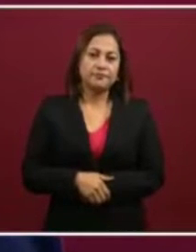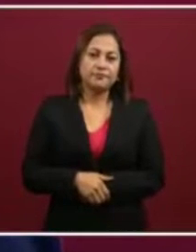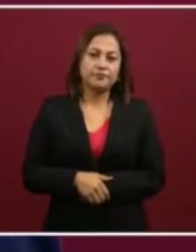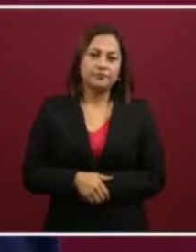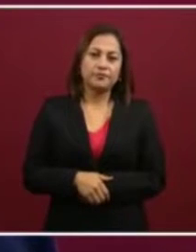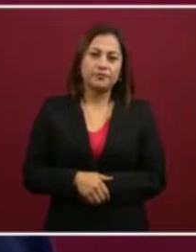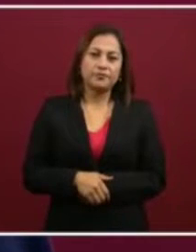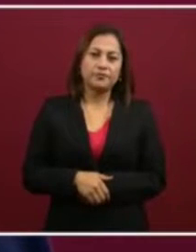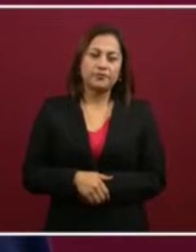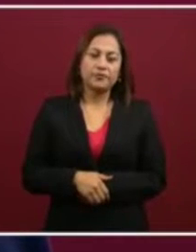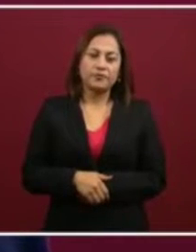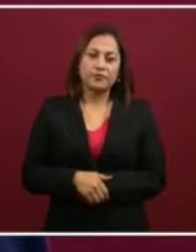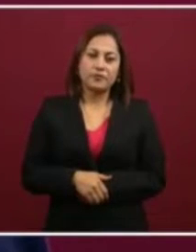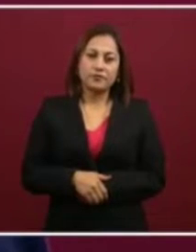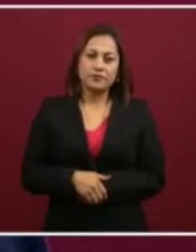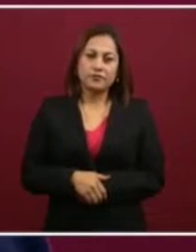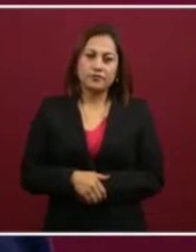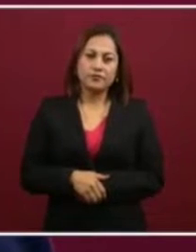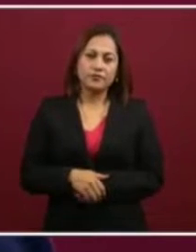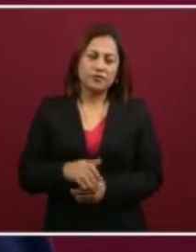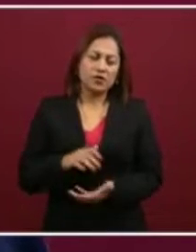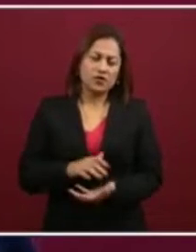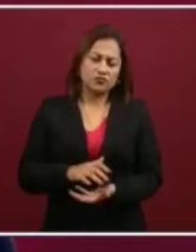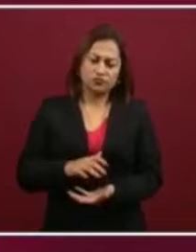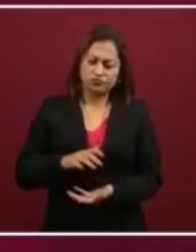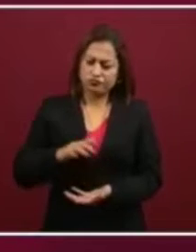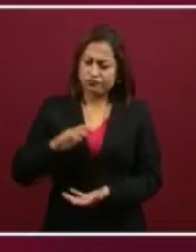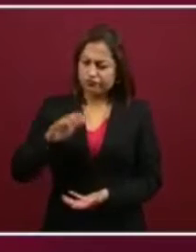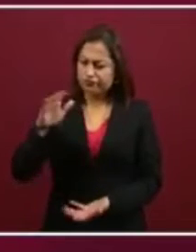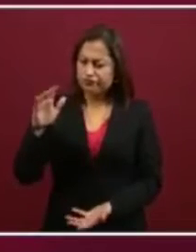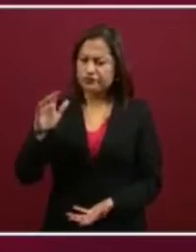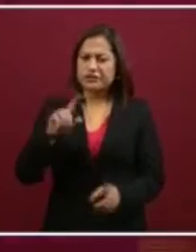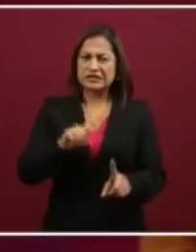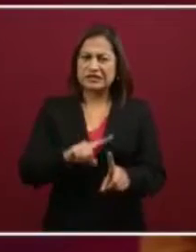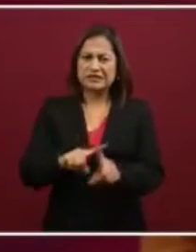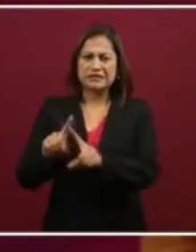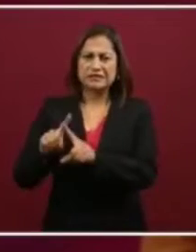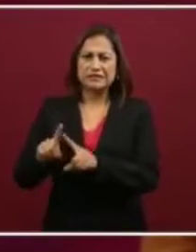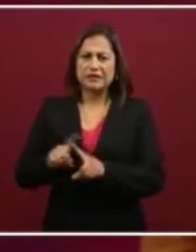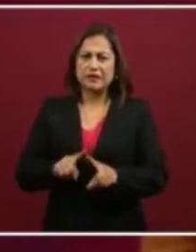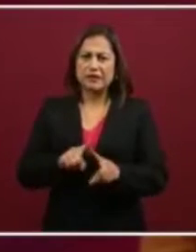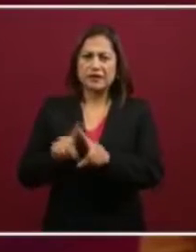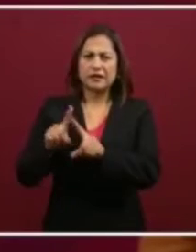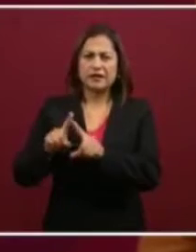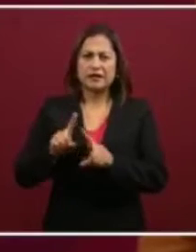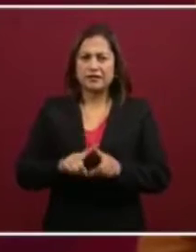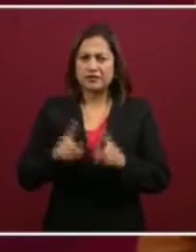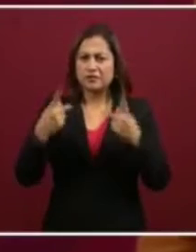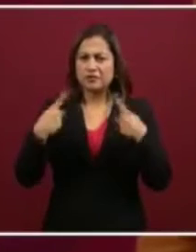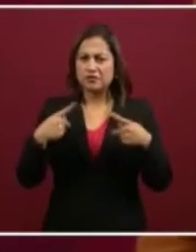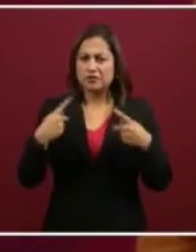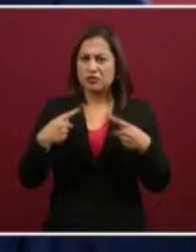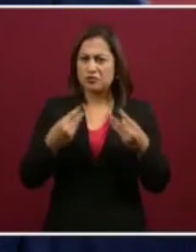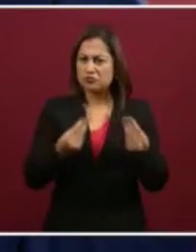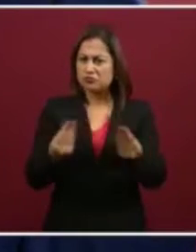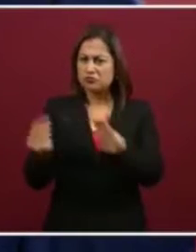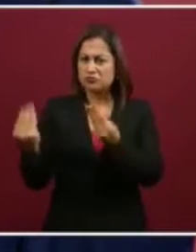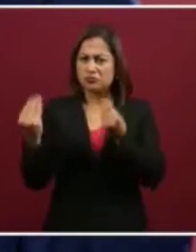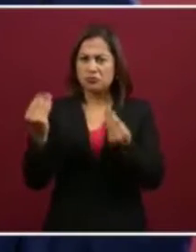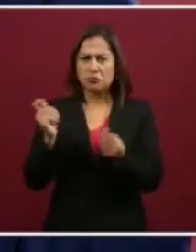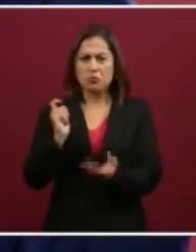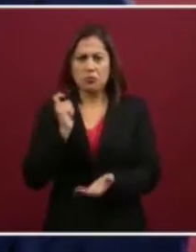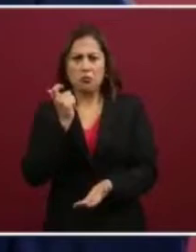de que habían grandes, grandes, grandes contribuyentes que no